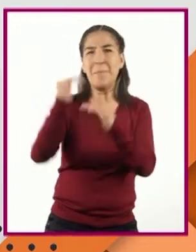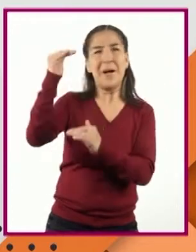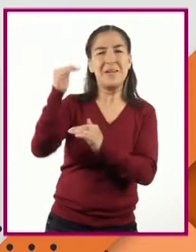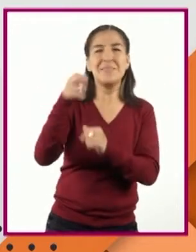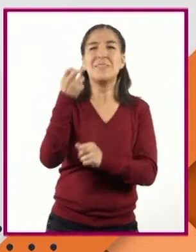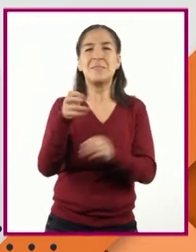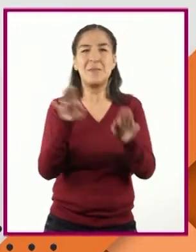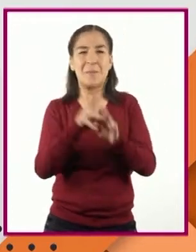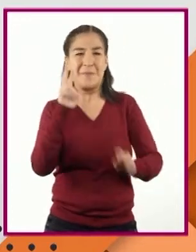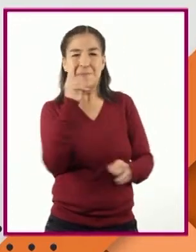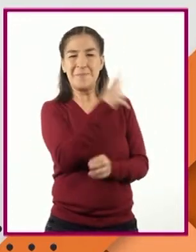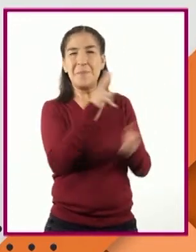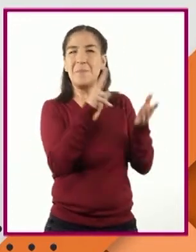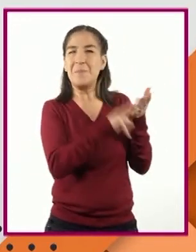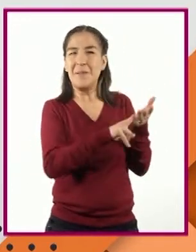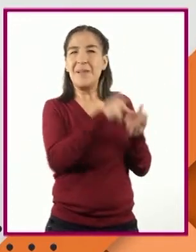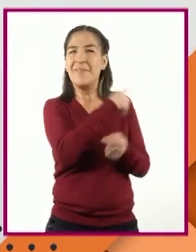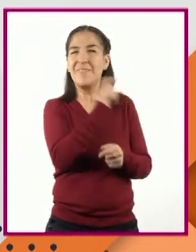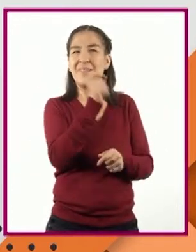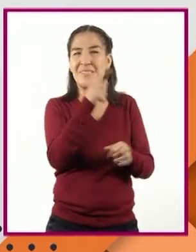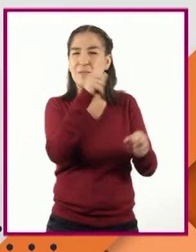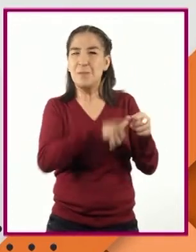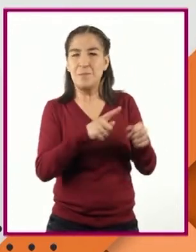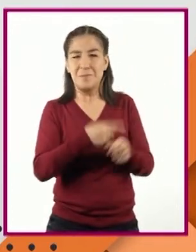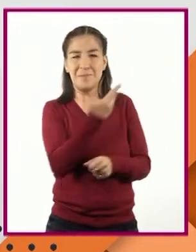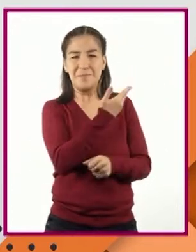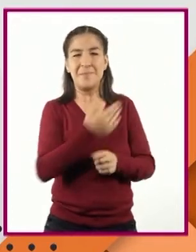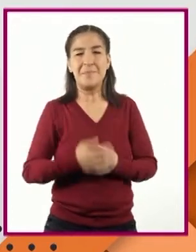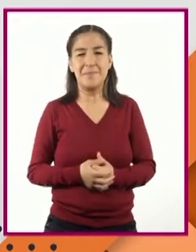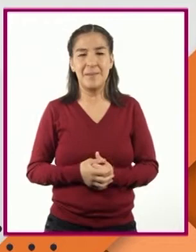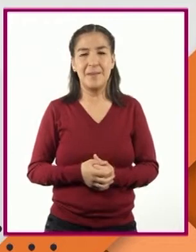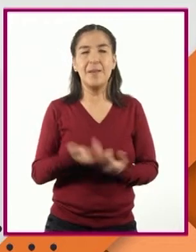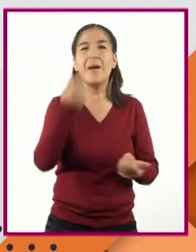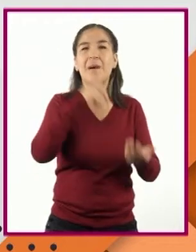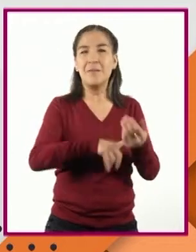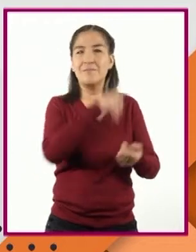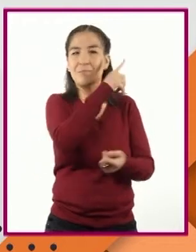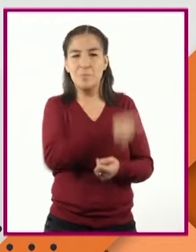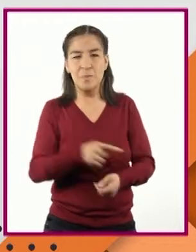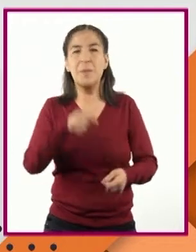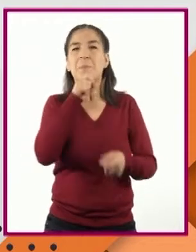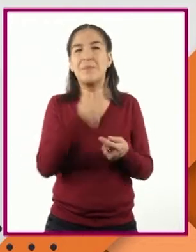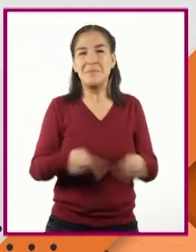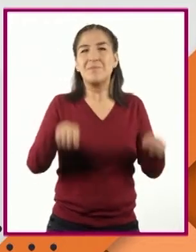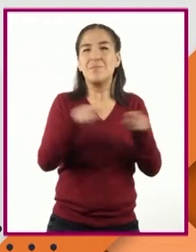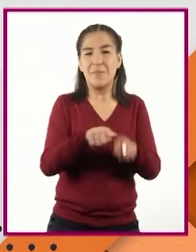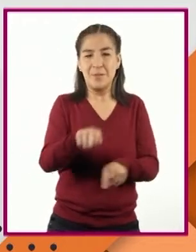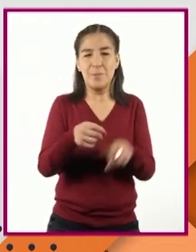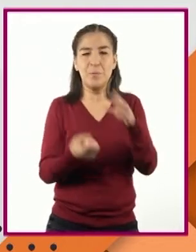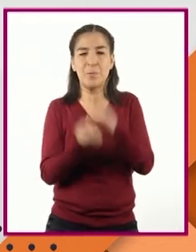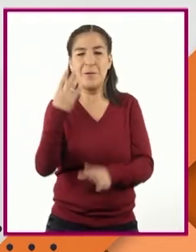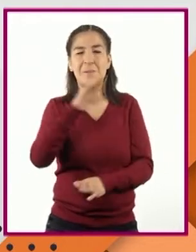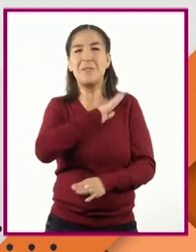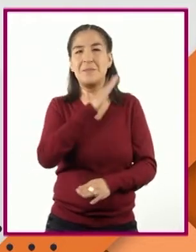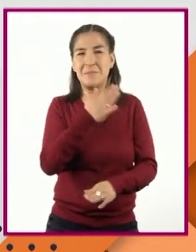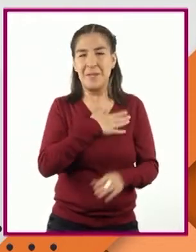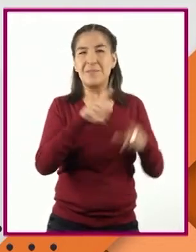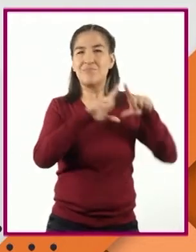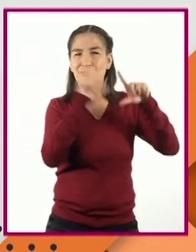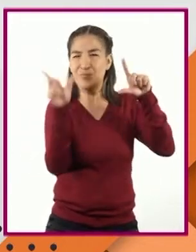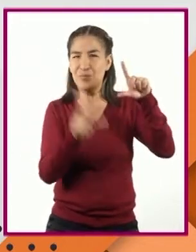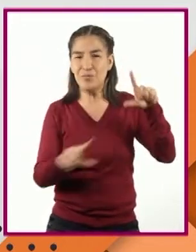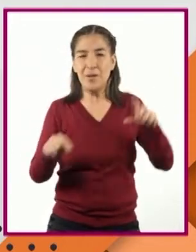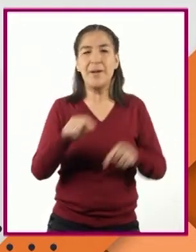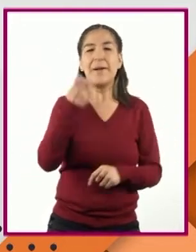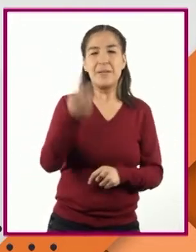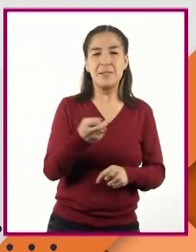distintos tonos de verde se encuentran representados los territorios que alguna vez formaron parte de la Nueva España, así como los que